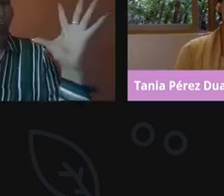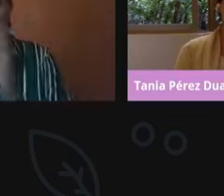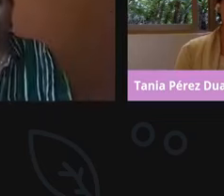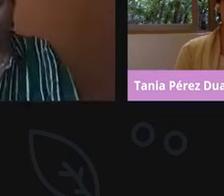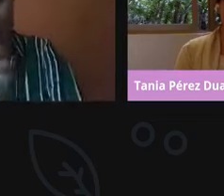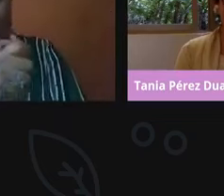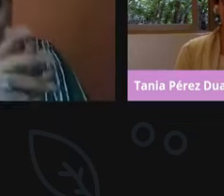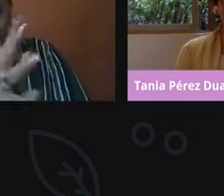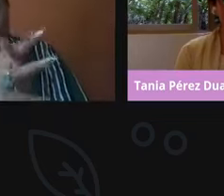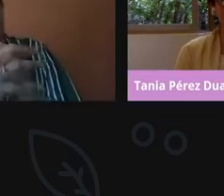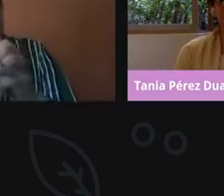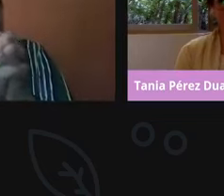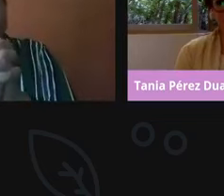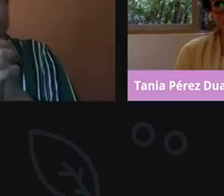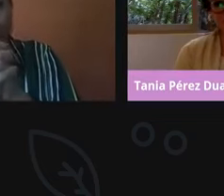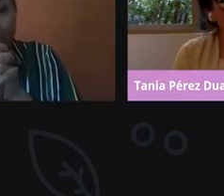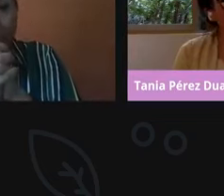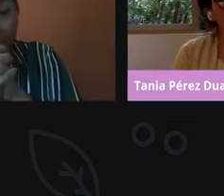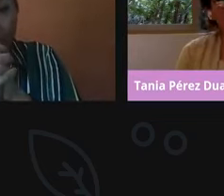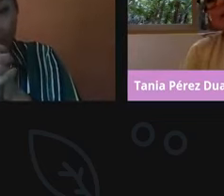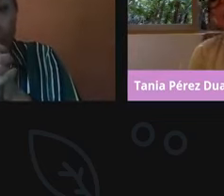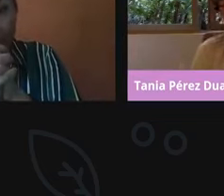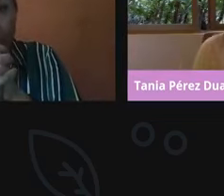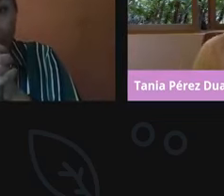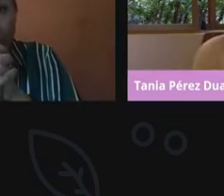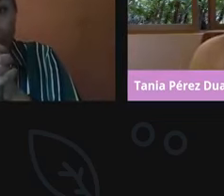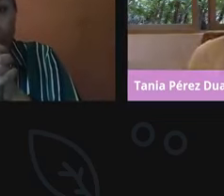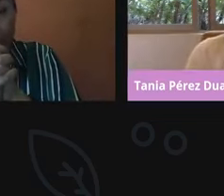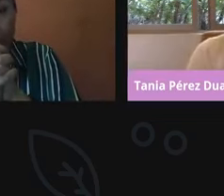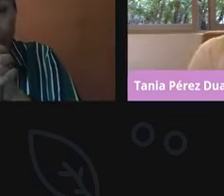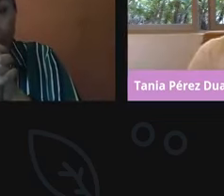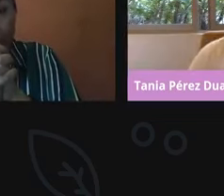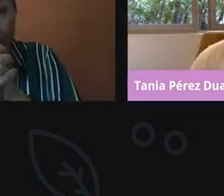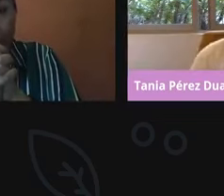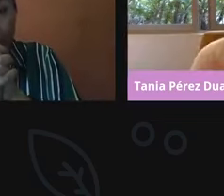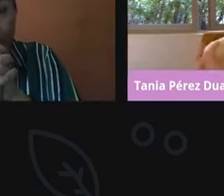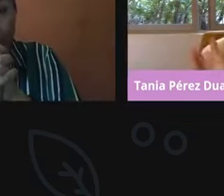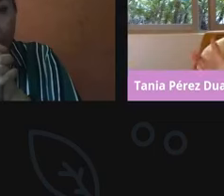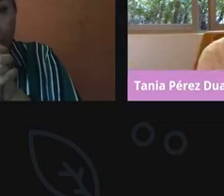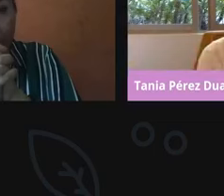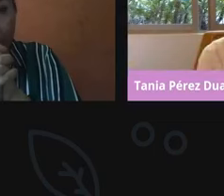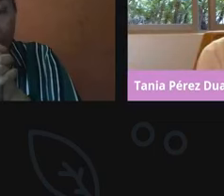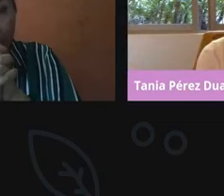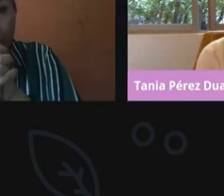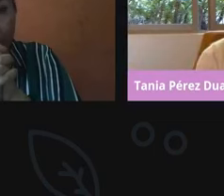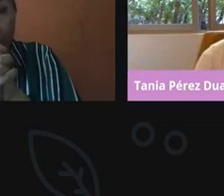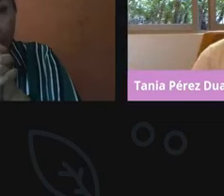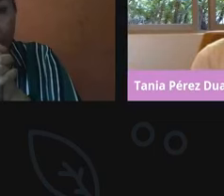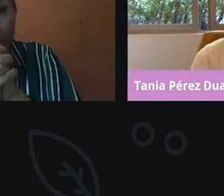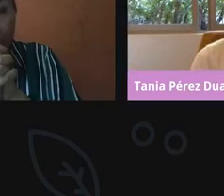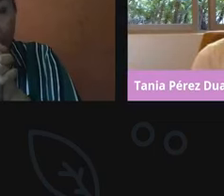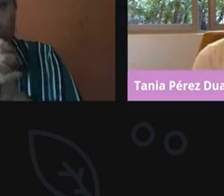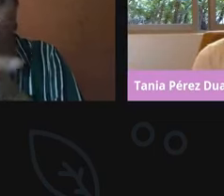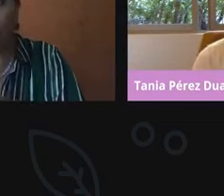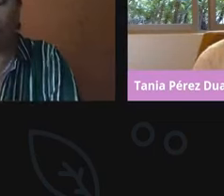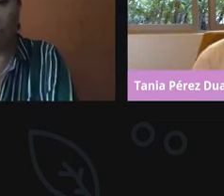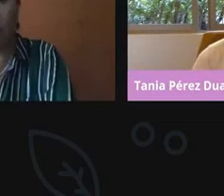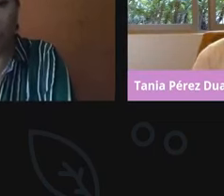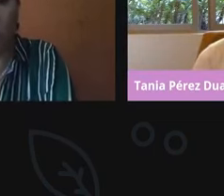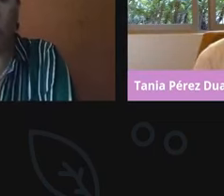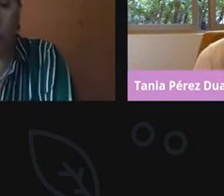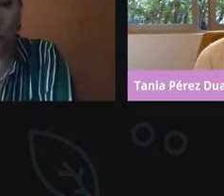en shock porque digo, ¿qué cosa? Sí, finalmente, yo aquí, digo, te platico esto del